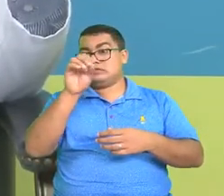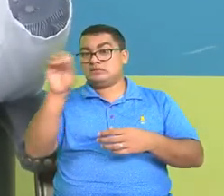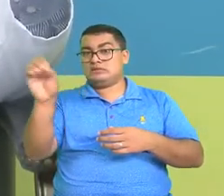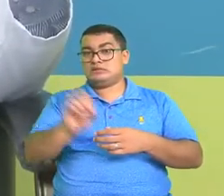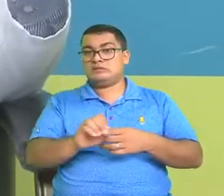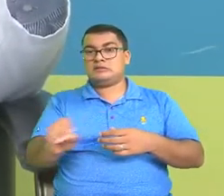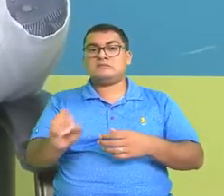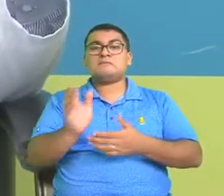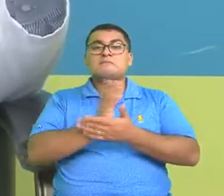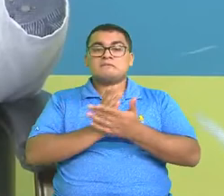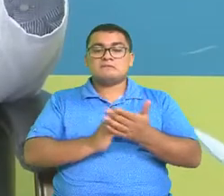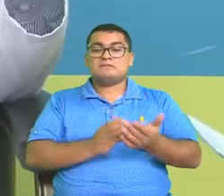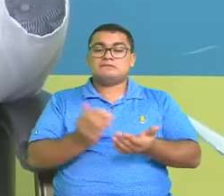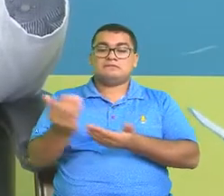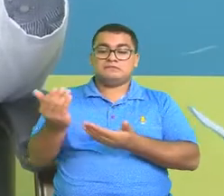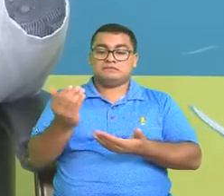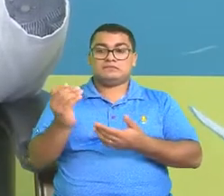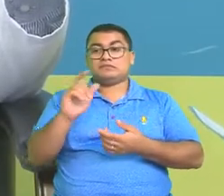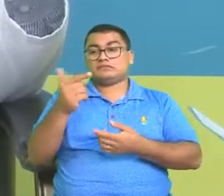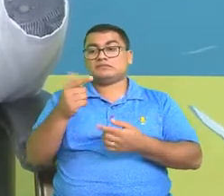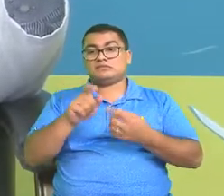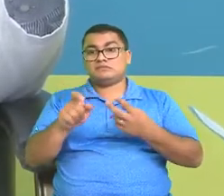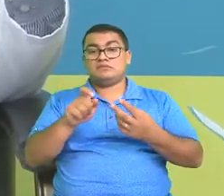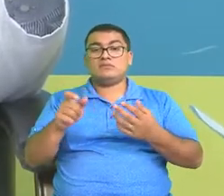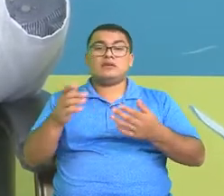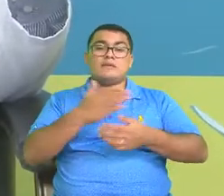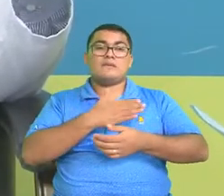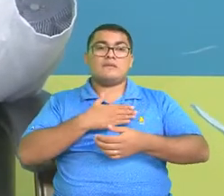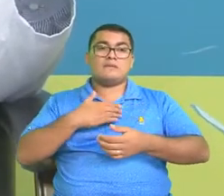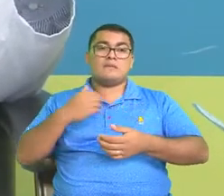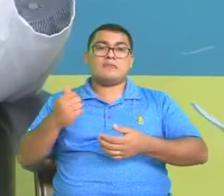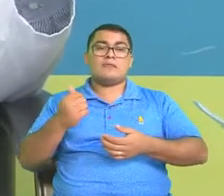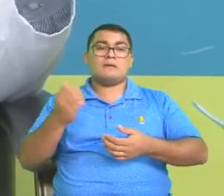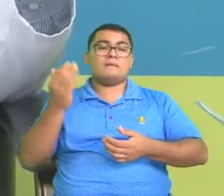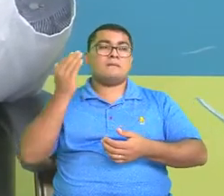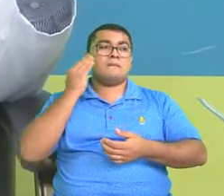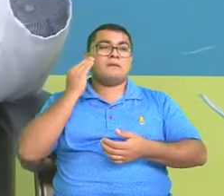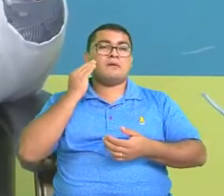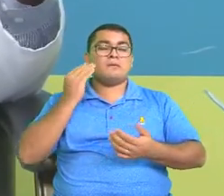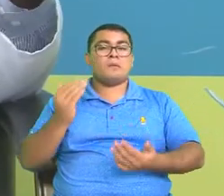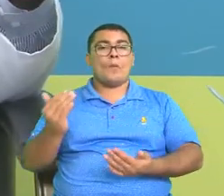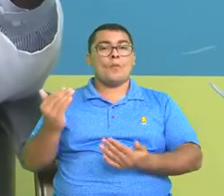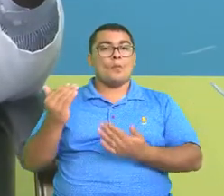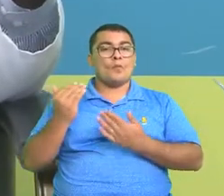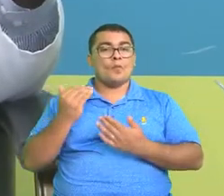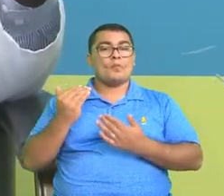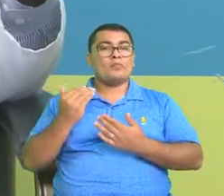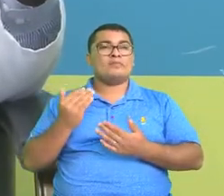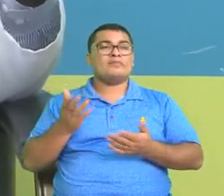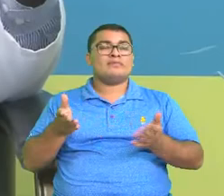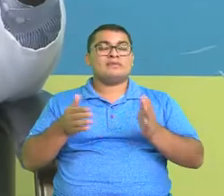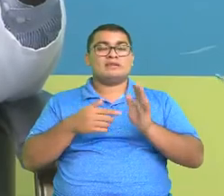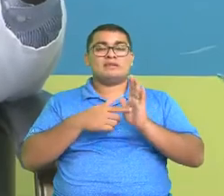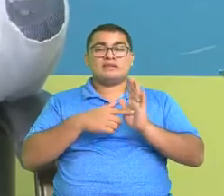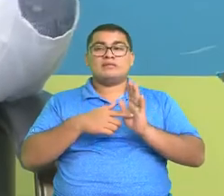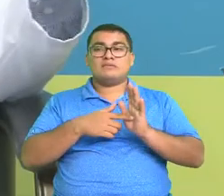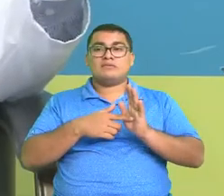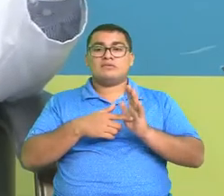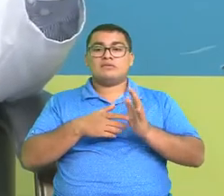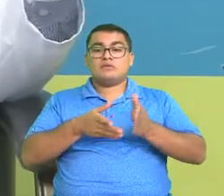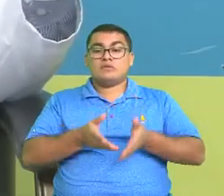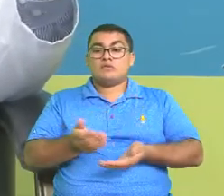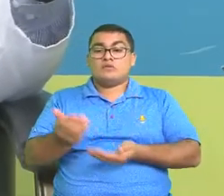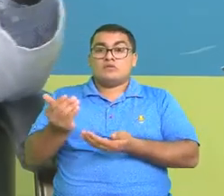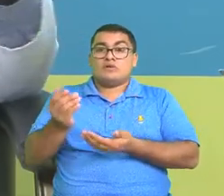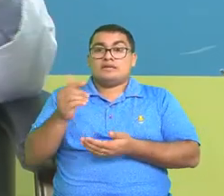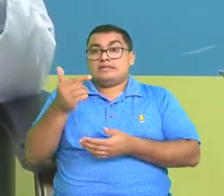bebés prematuros, lo mejor es darle pues la leche humana. La mamá que tuvo un niño prematuro tiene en ese